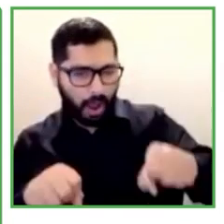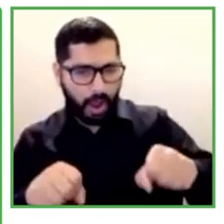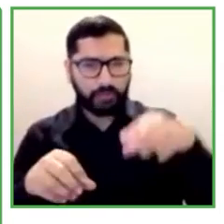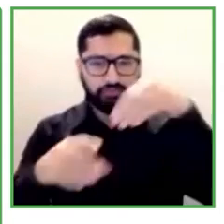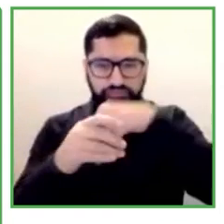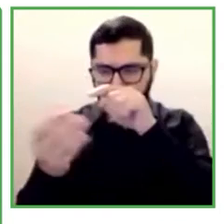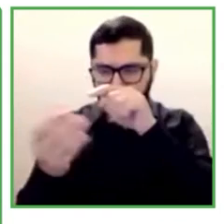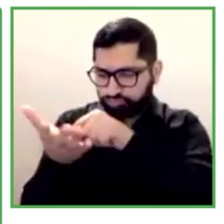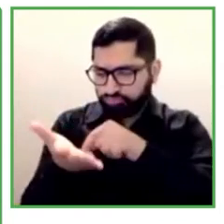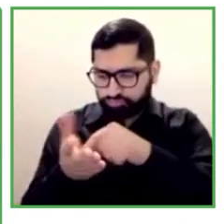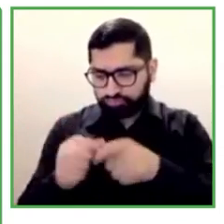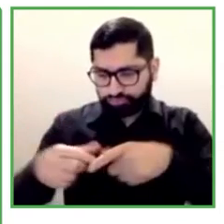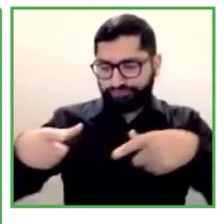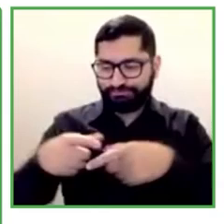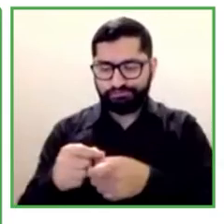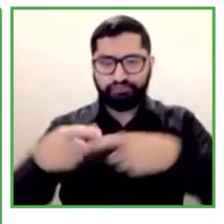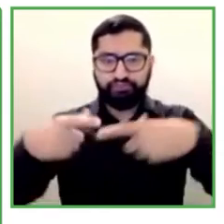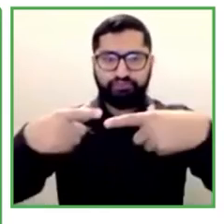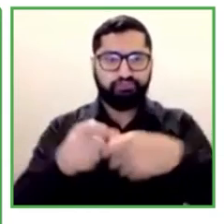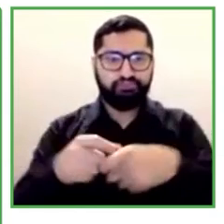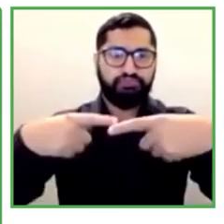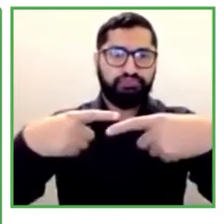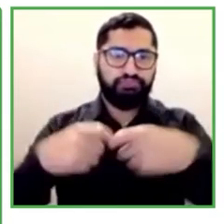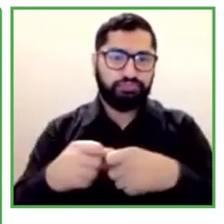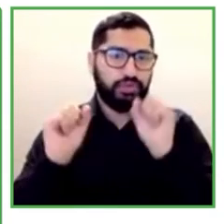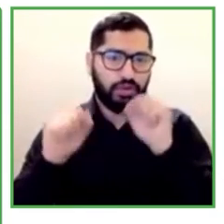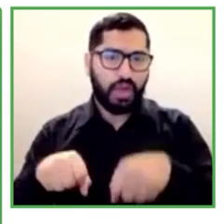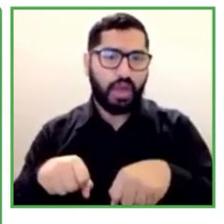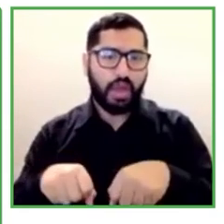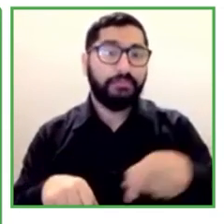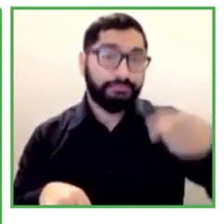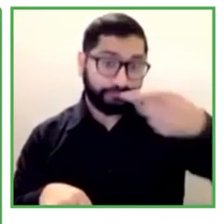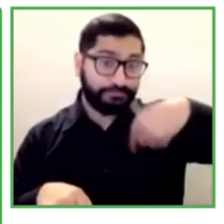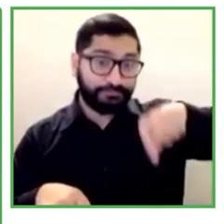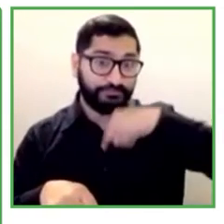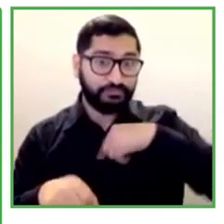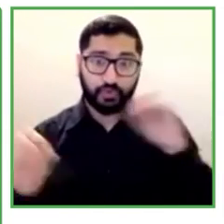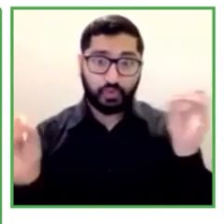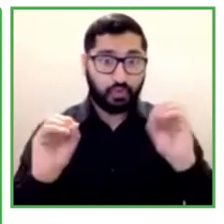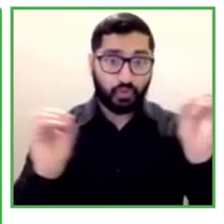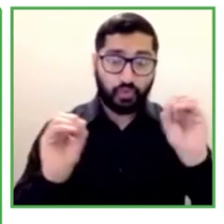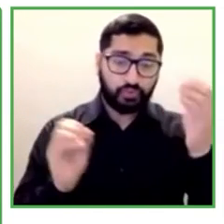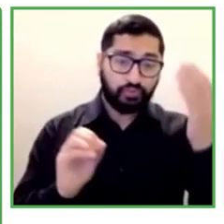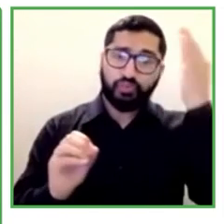No estamos acostumbrados a ver ese tipo de características en las apps móviles de los bancos.